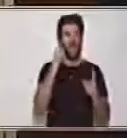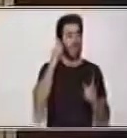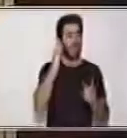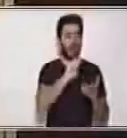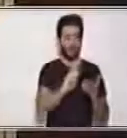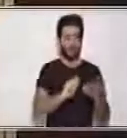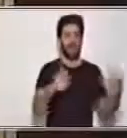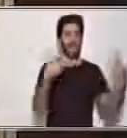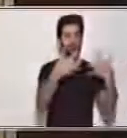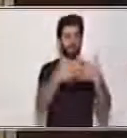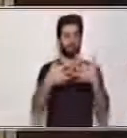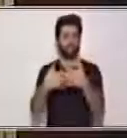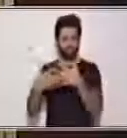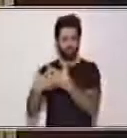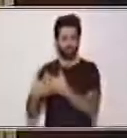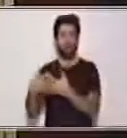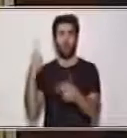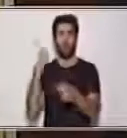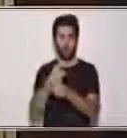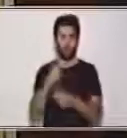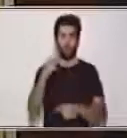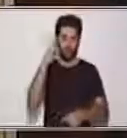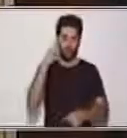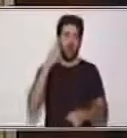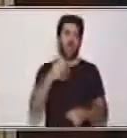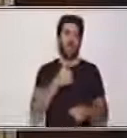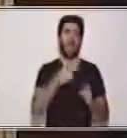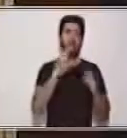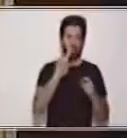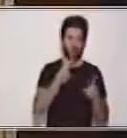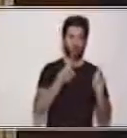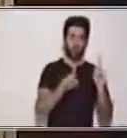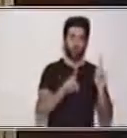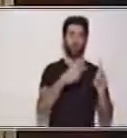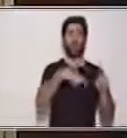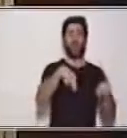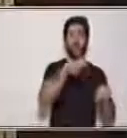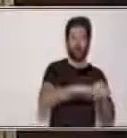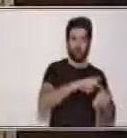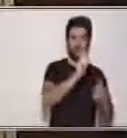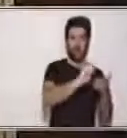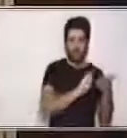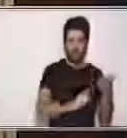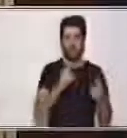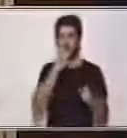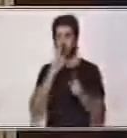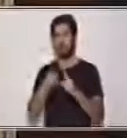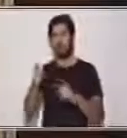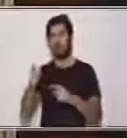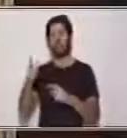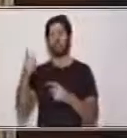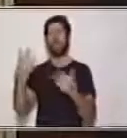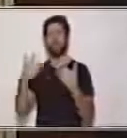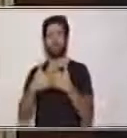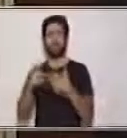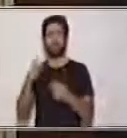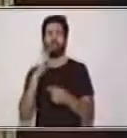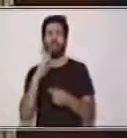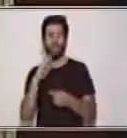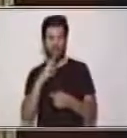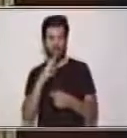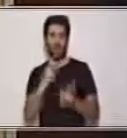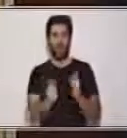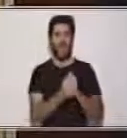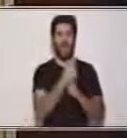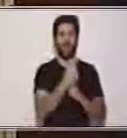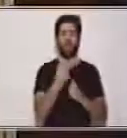gramatical. Explicamos que hay dos tipos de concordancia, la concordancia nominal y la concordancia verbal, y a qué se refiere cada una.